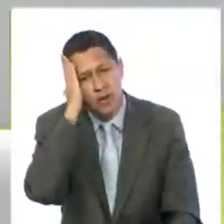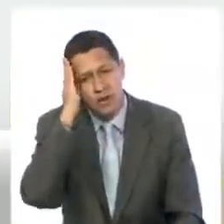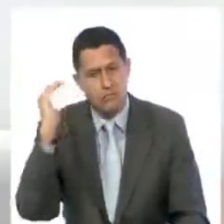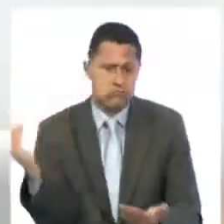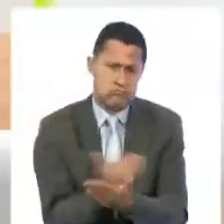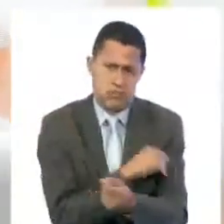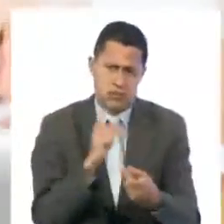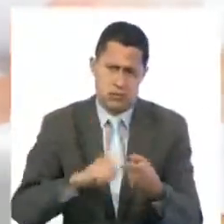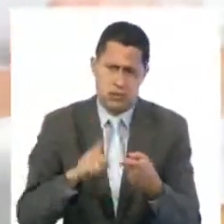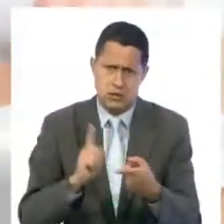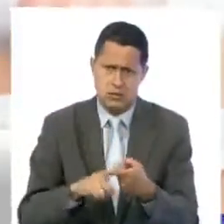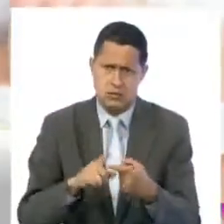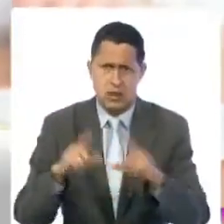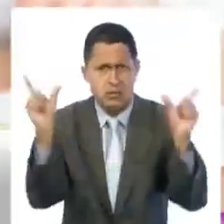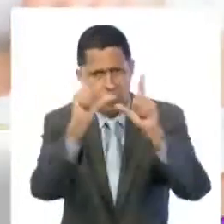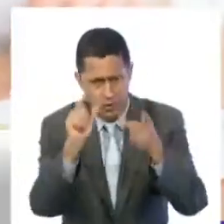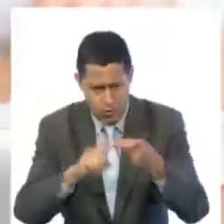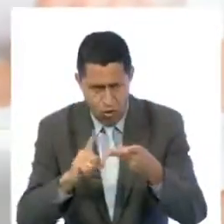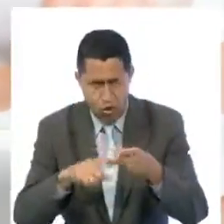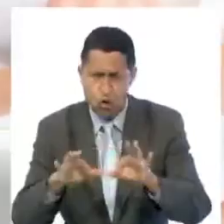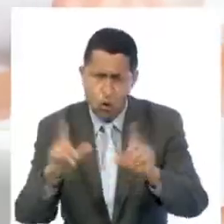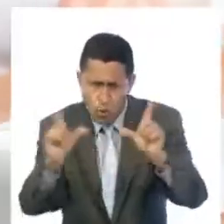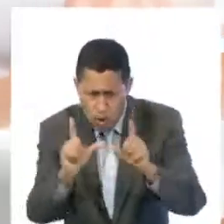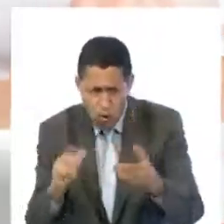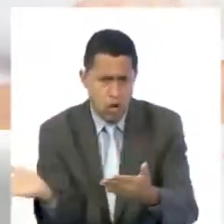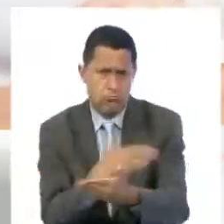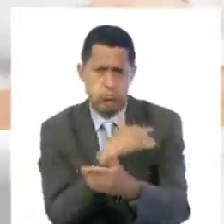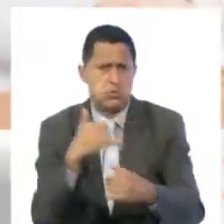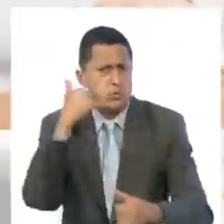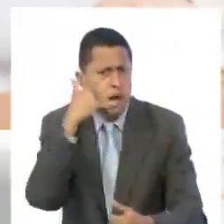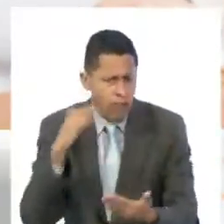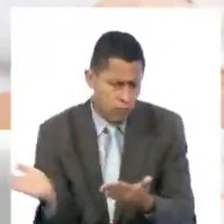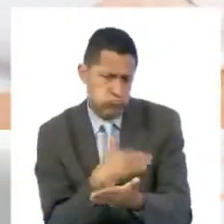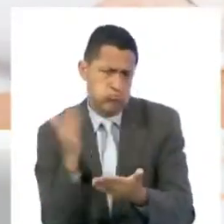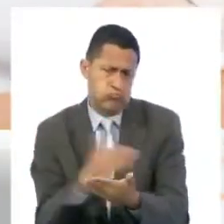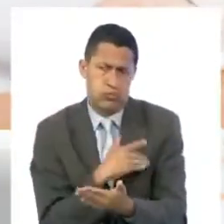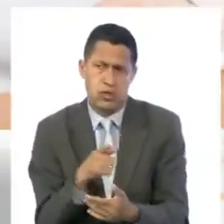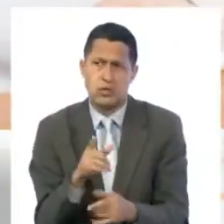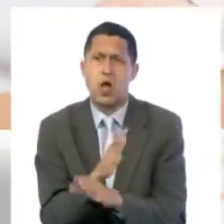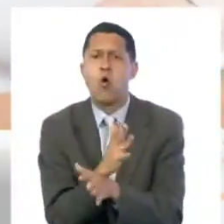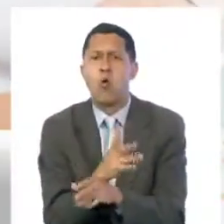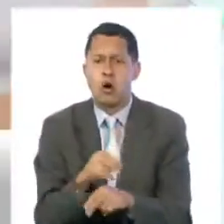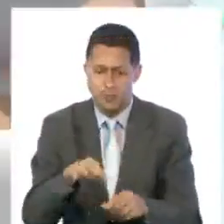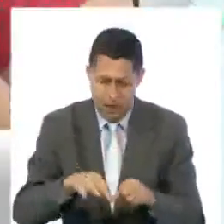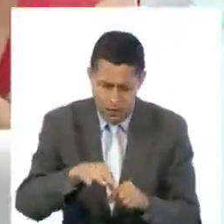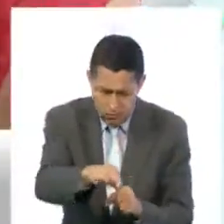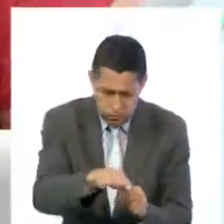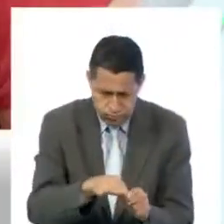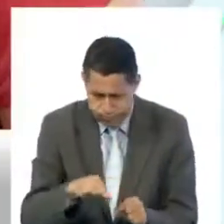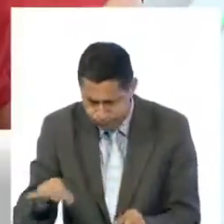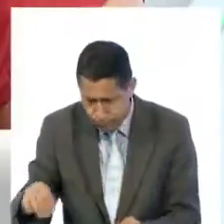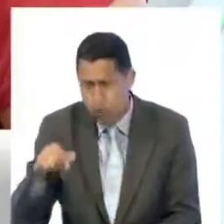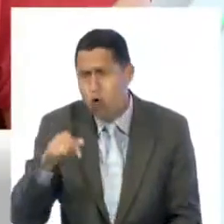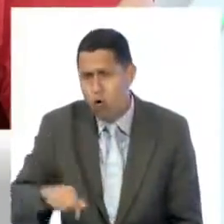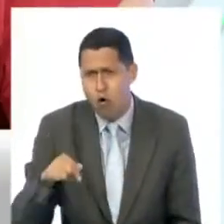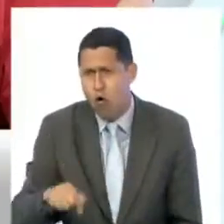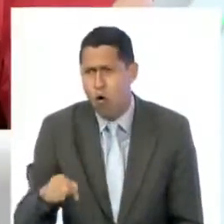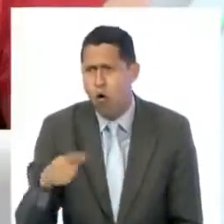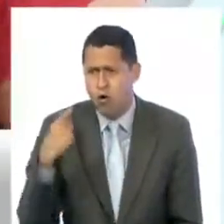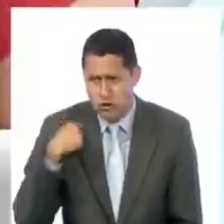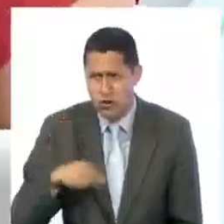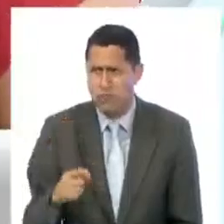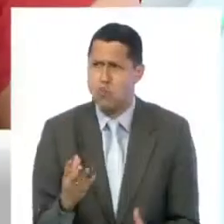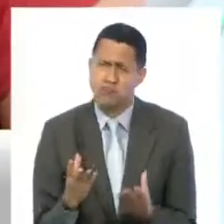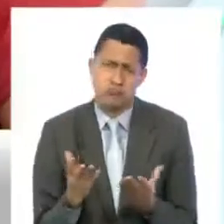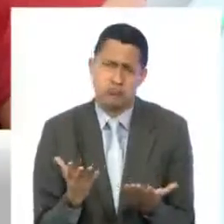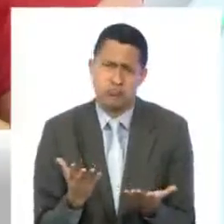trastornos en la lectura, un déficit intelectual, el limítrofe o por debajo también te pueden dar ciertas características similares a un TDAH.